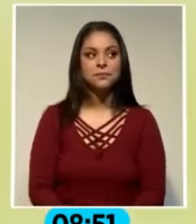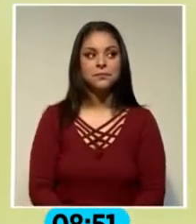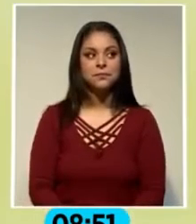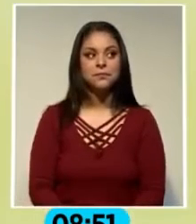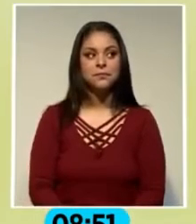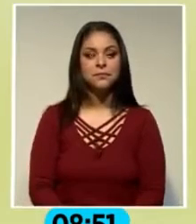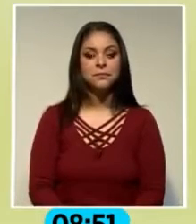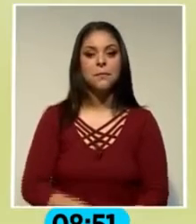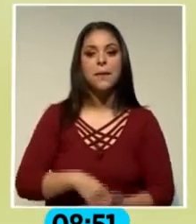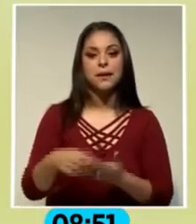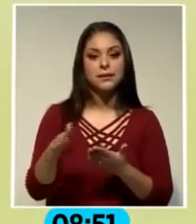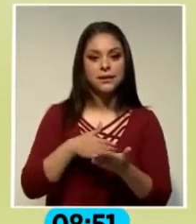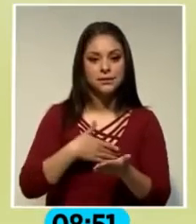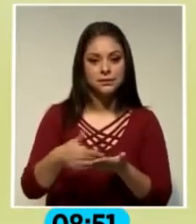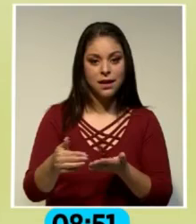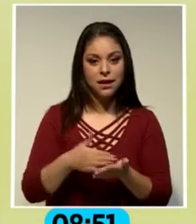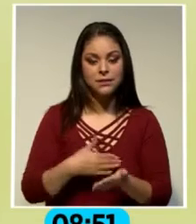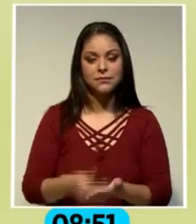mantequilla.